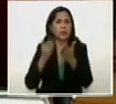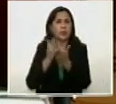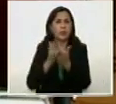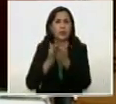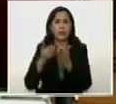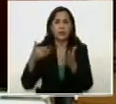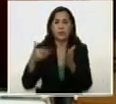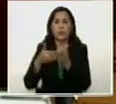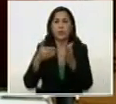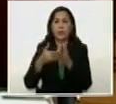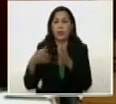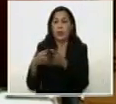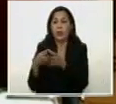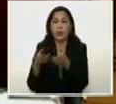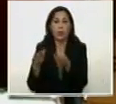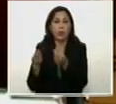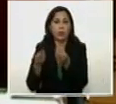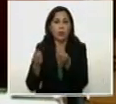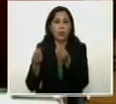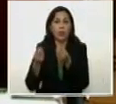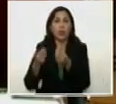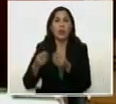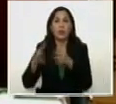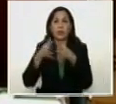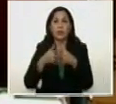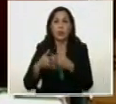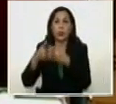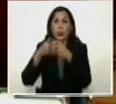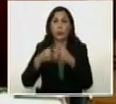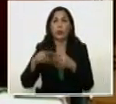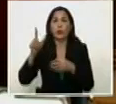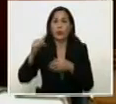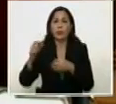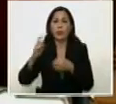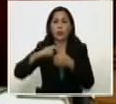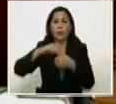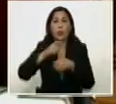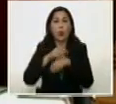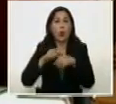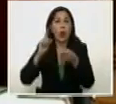de la élite fascista estadounidense y de los gobiernos